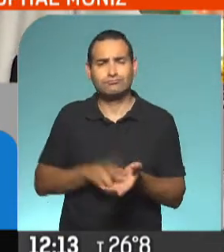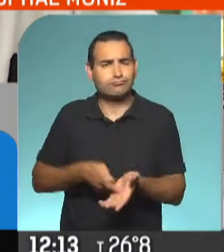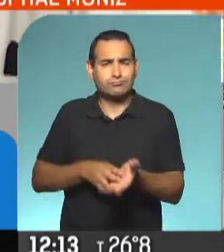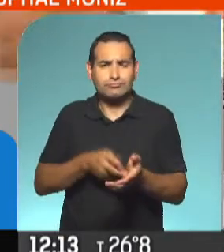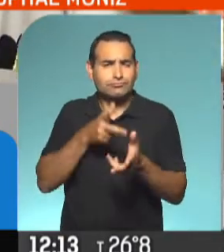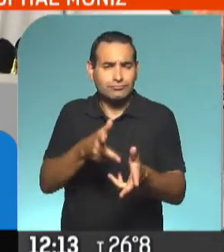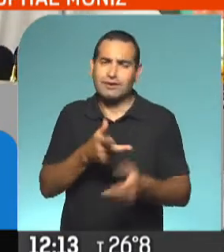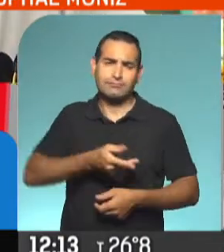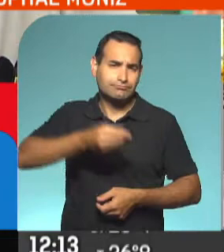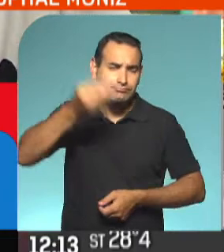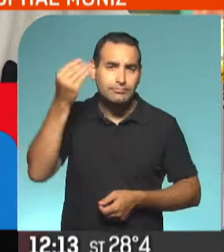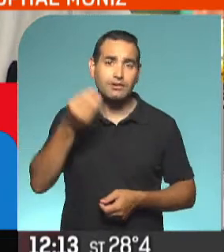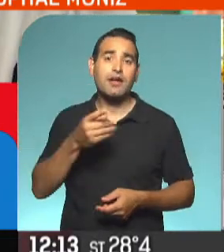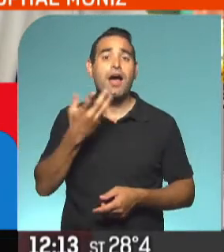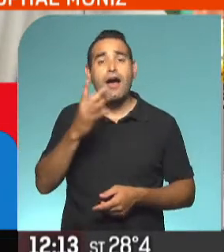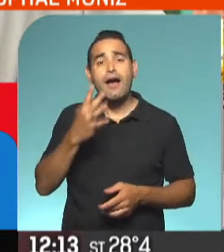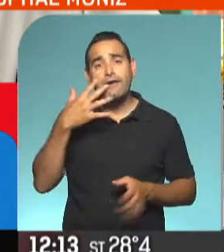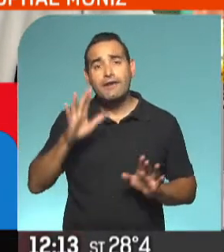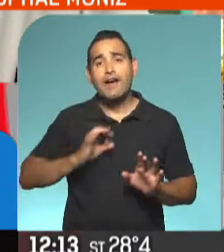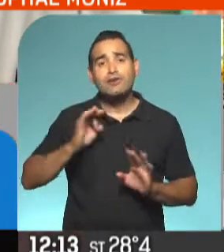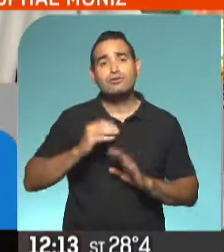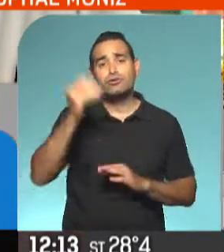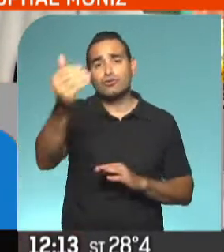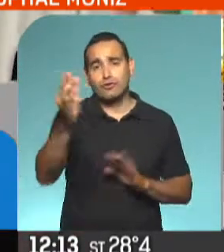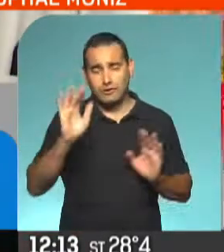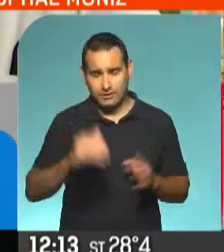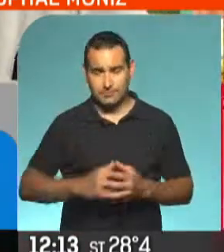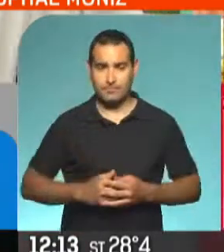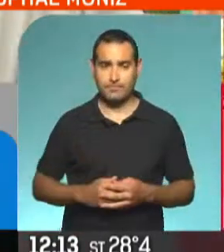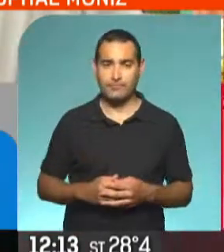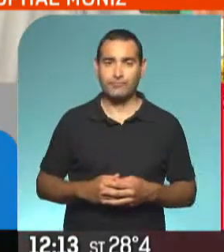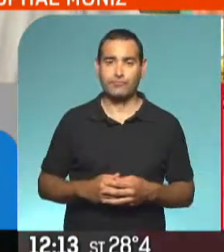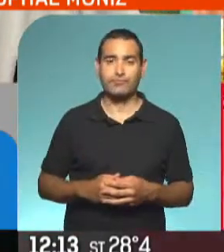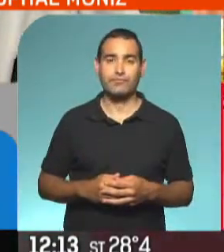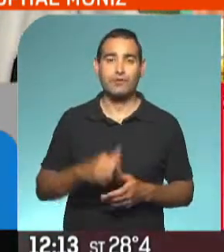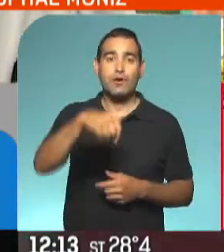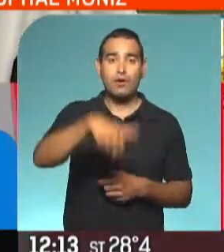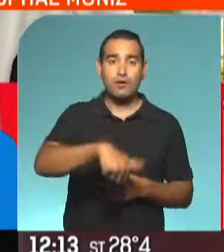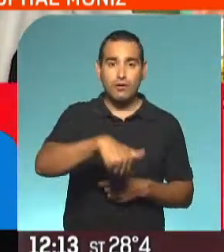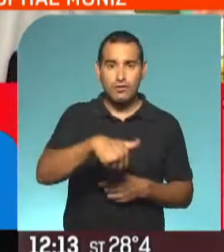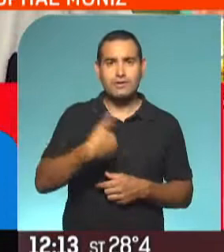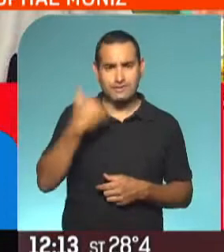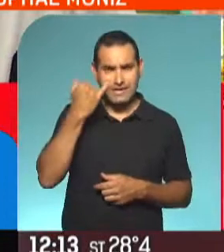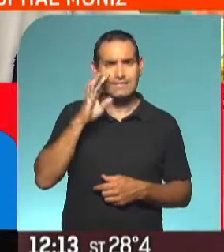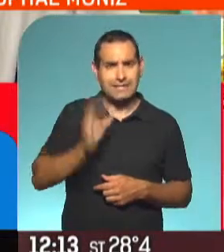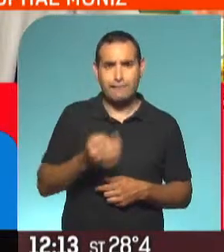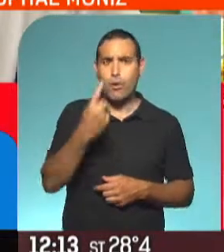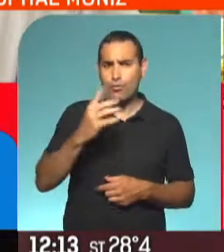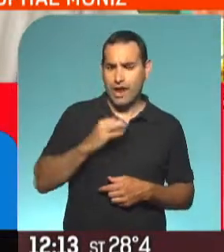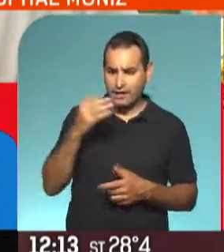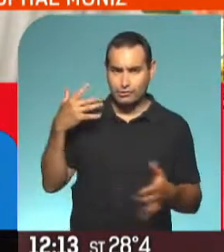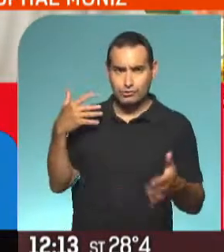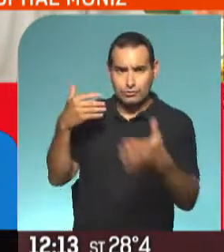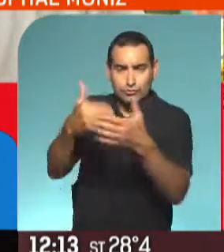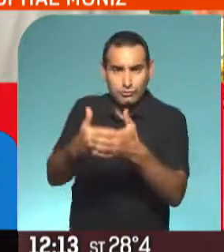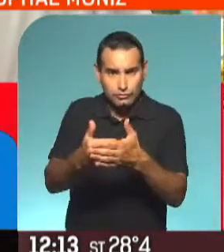este año y después veremos qué ocurre 2022 en adelante. Por otro lado, hoy tenemos un conocimiento, llevamos un año, como ustedes